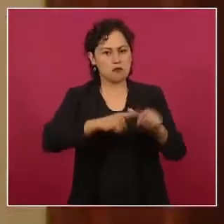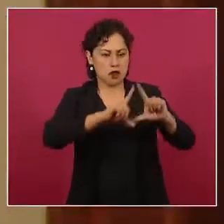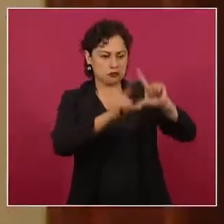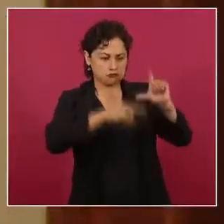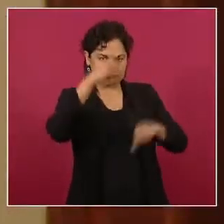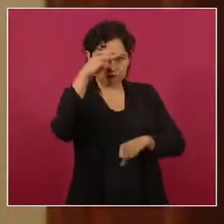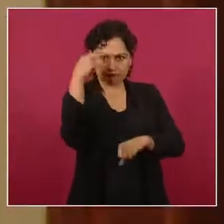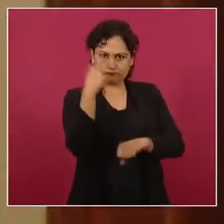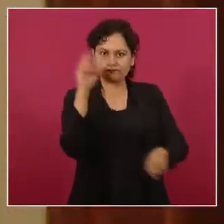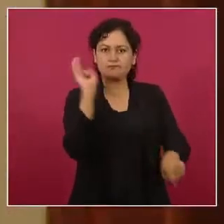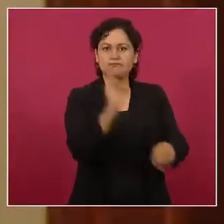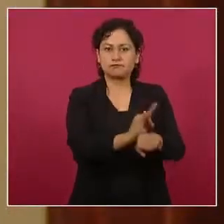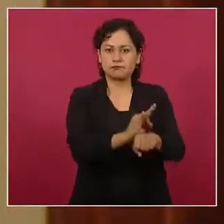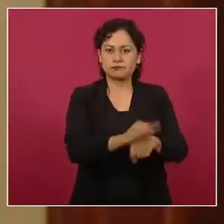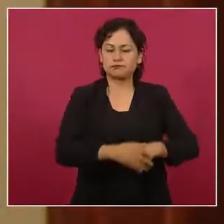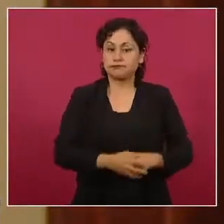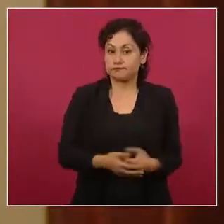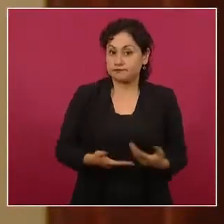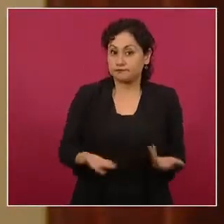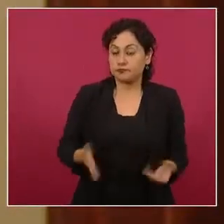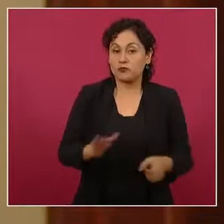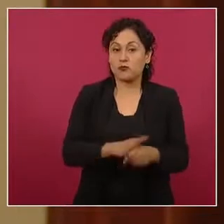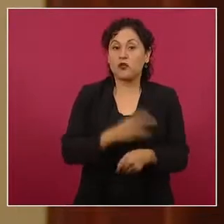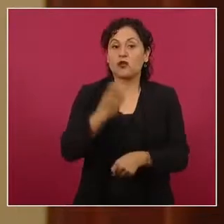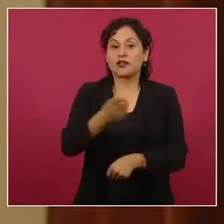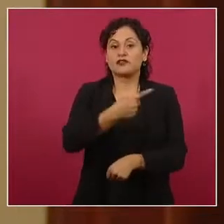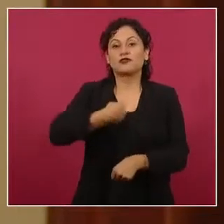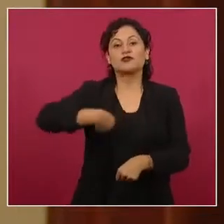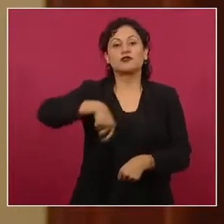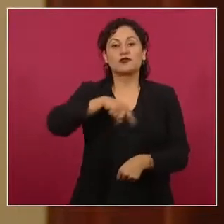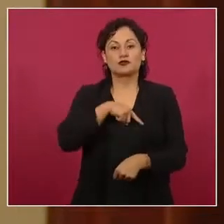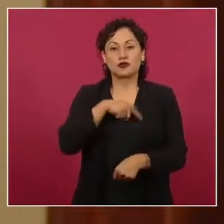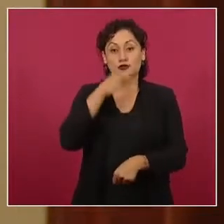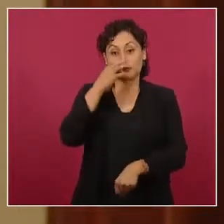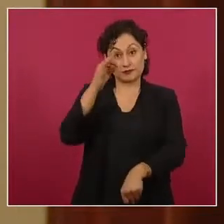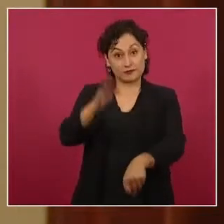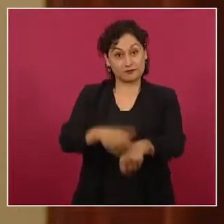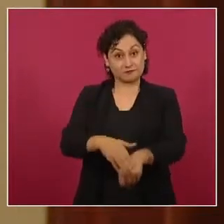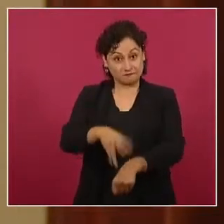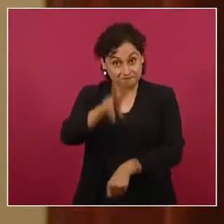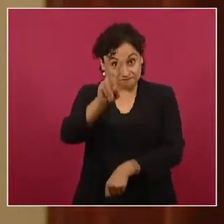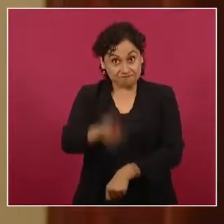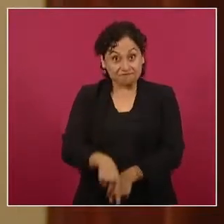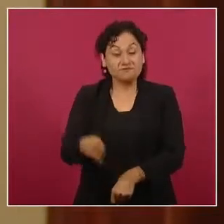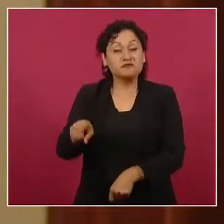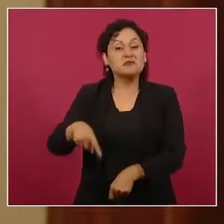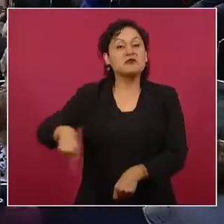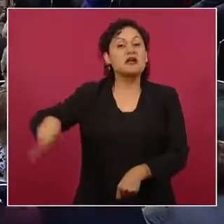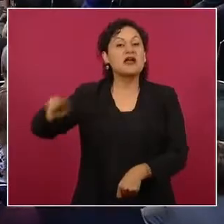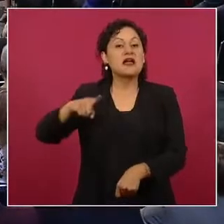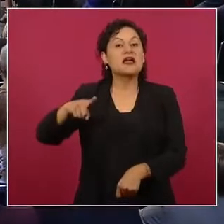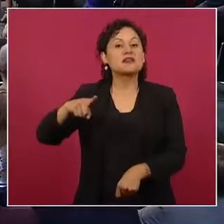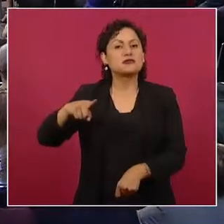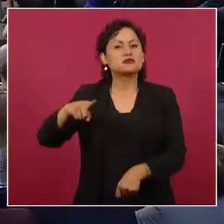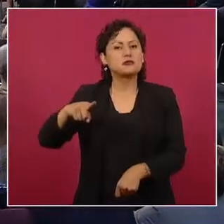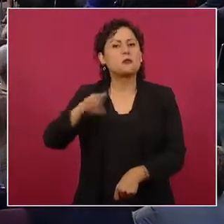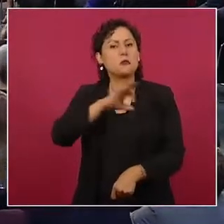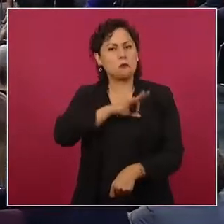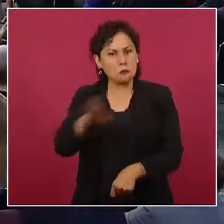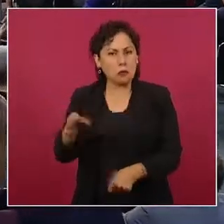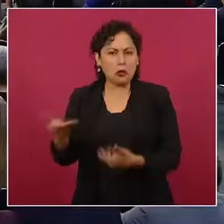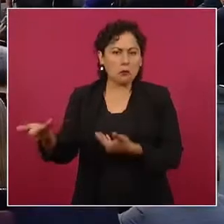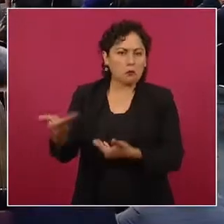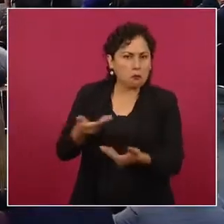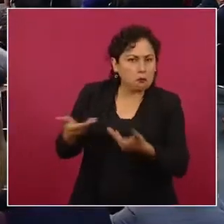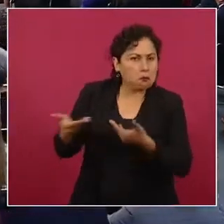decimos abiertamente. Tuvieron toda la oportunidad de negociar nuestra oposición con